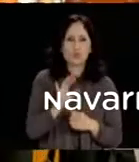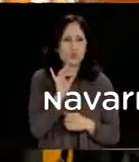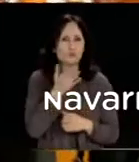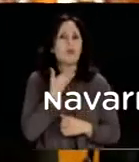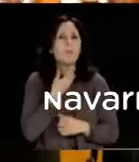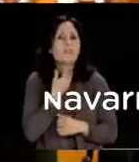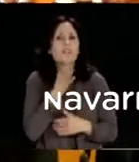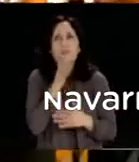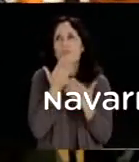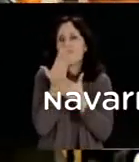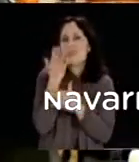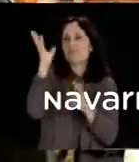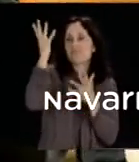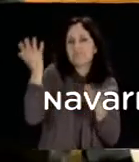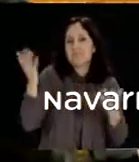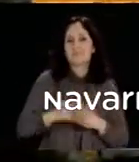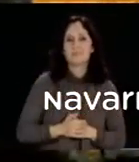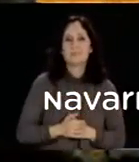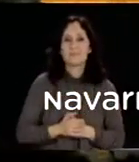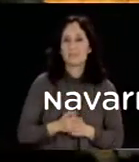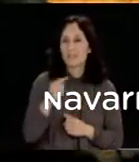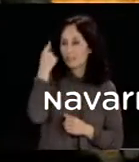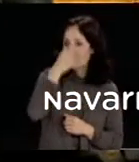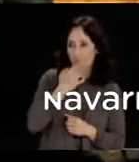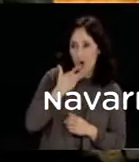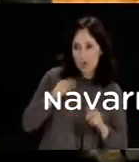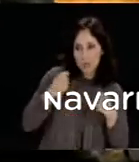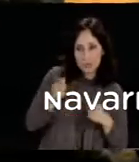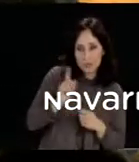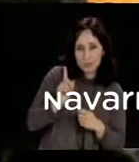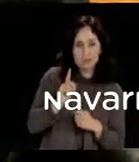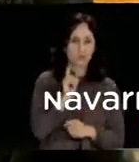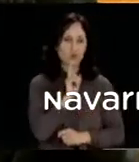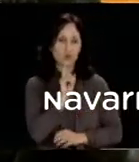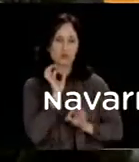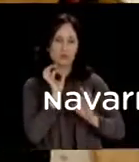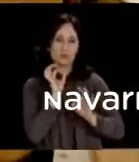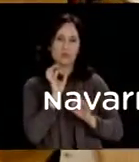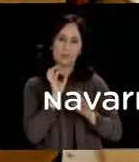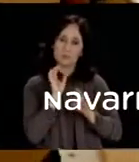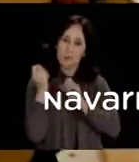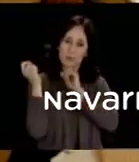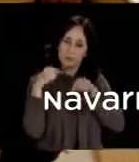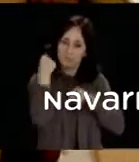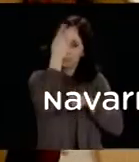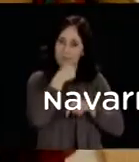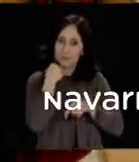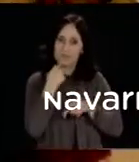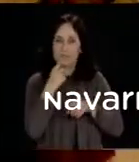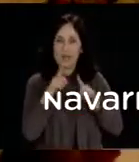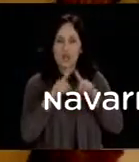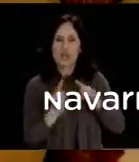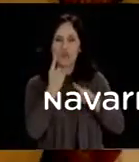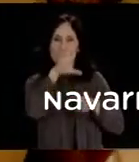sin más, por el día que hace. Sí. Sí, claro. Este color no es natural, ¿no? No. Este es oriundo también, es oriundo, sí. Es... Norteafricano,